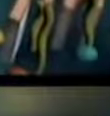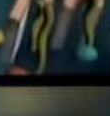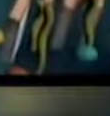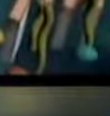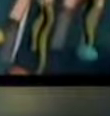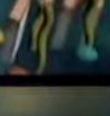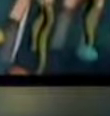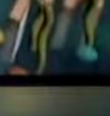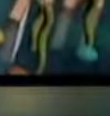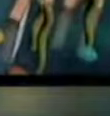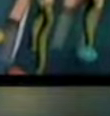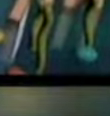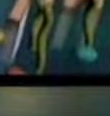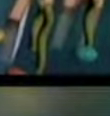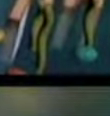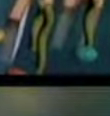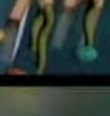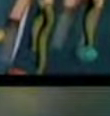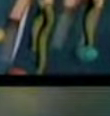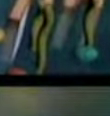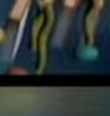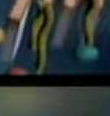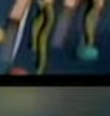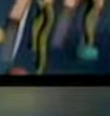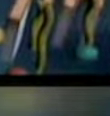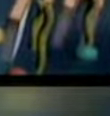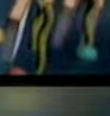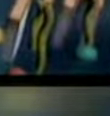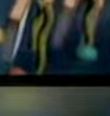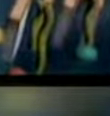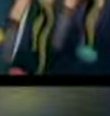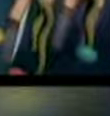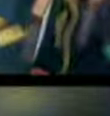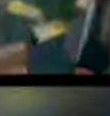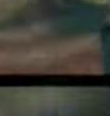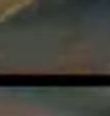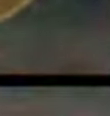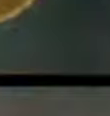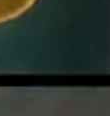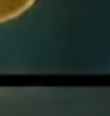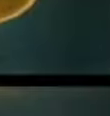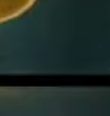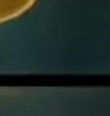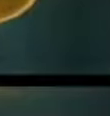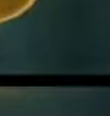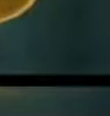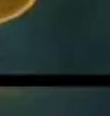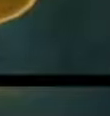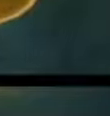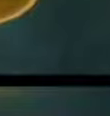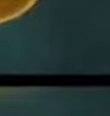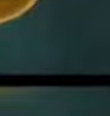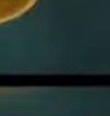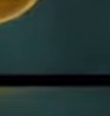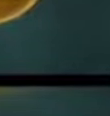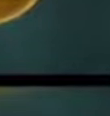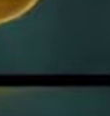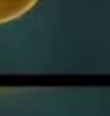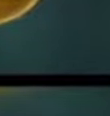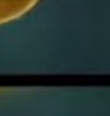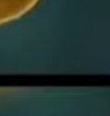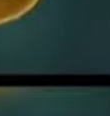de ADN, que está ubicada en el núcleo celular. En el citoplasma se encuentran las